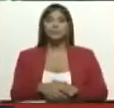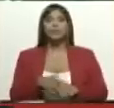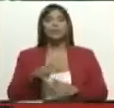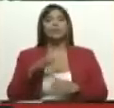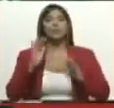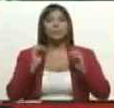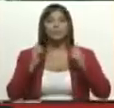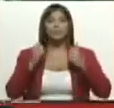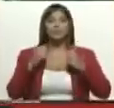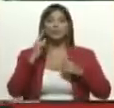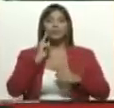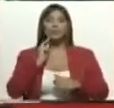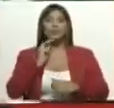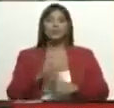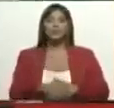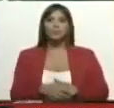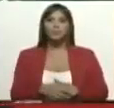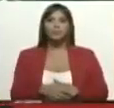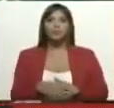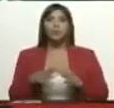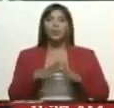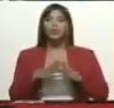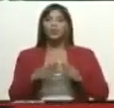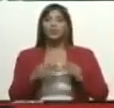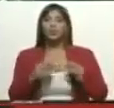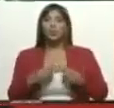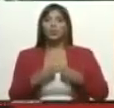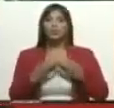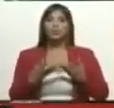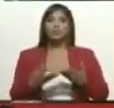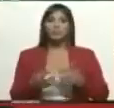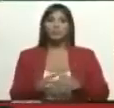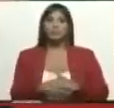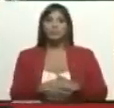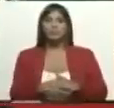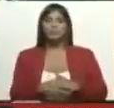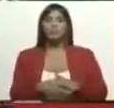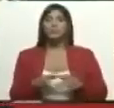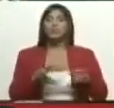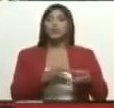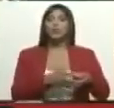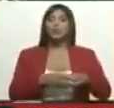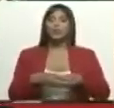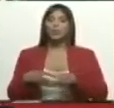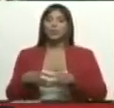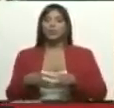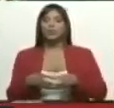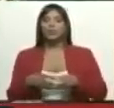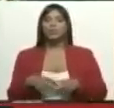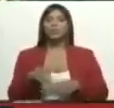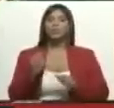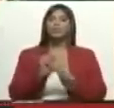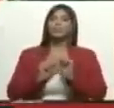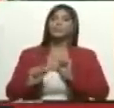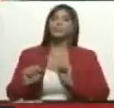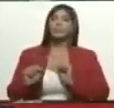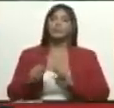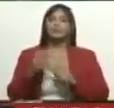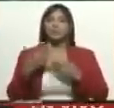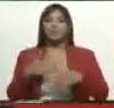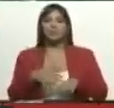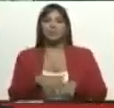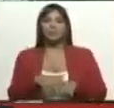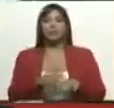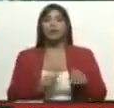milicia bolivariana en todas sus expresiones, en los agrupamientos populares de defensa integral, en